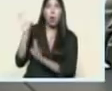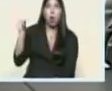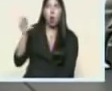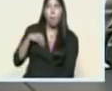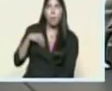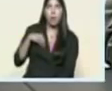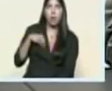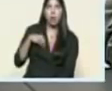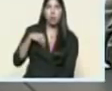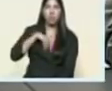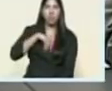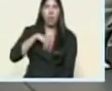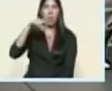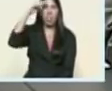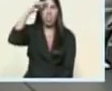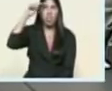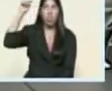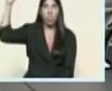lo malo